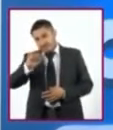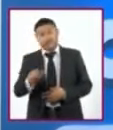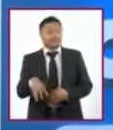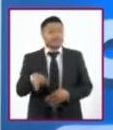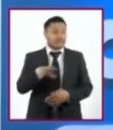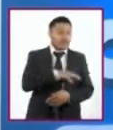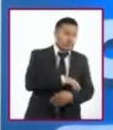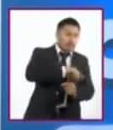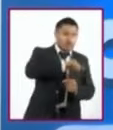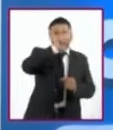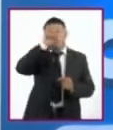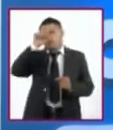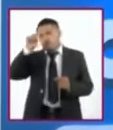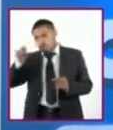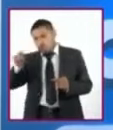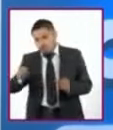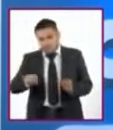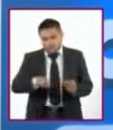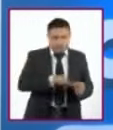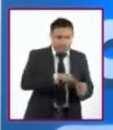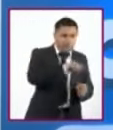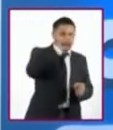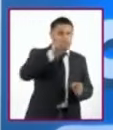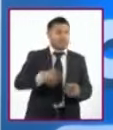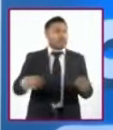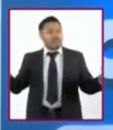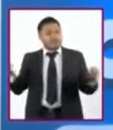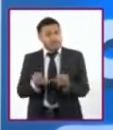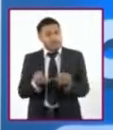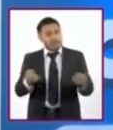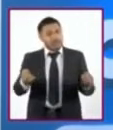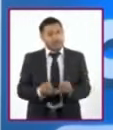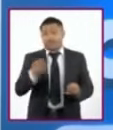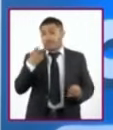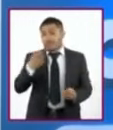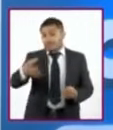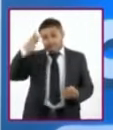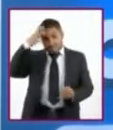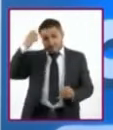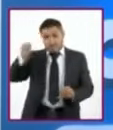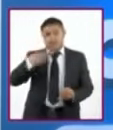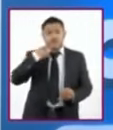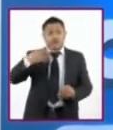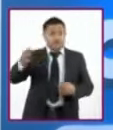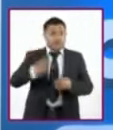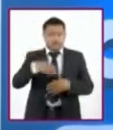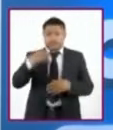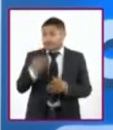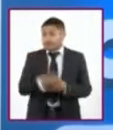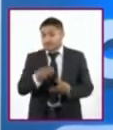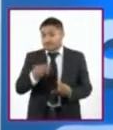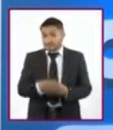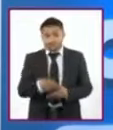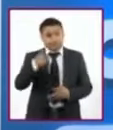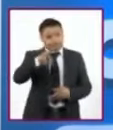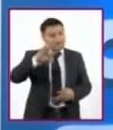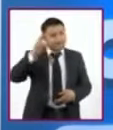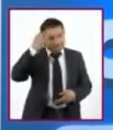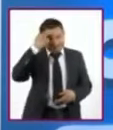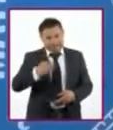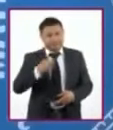misma distancia del eje. Este concepto será de gran utilidad para clases futuras. Procuren